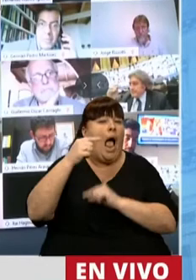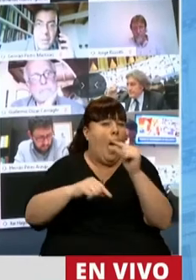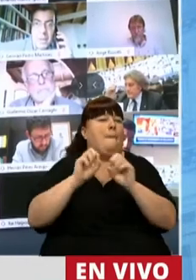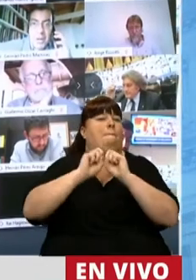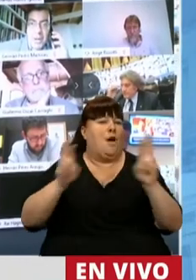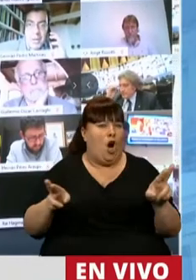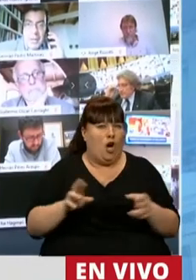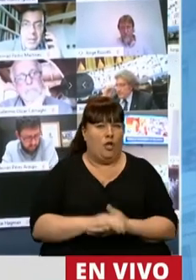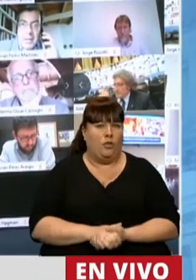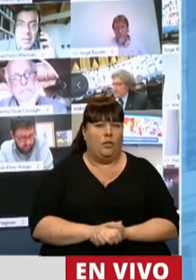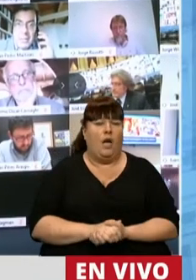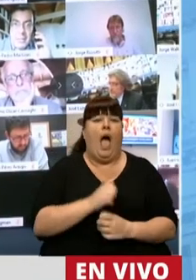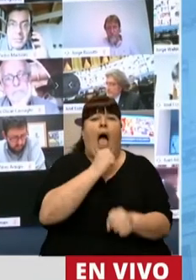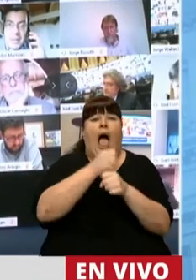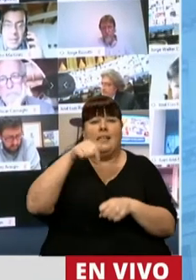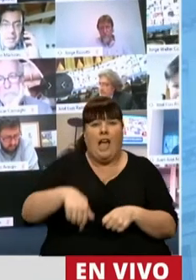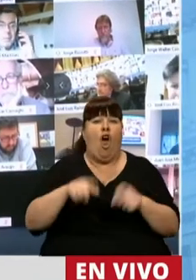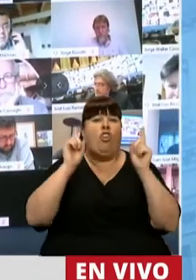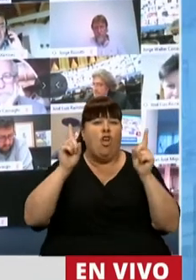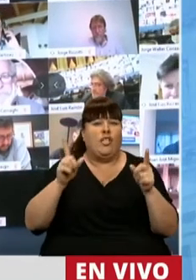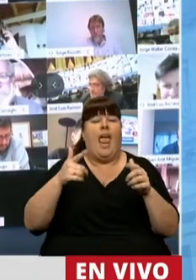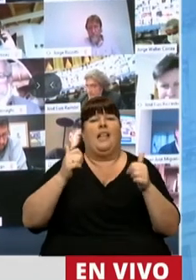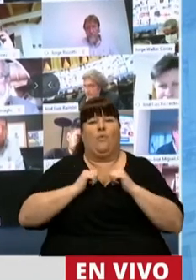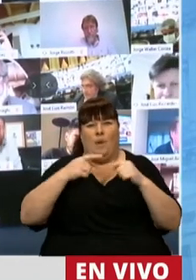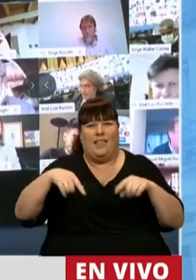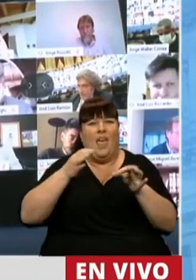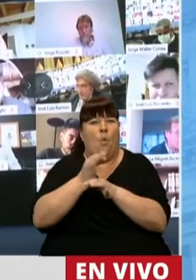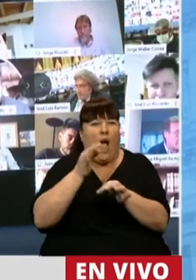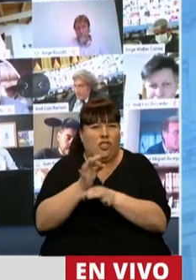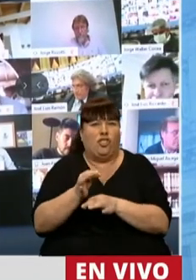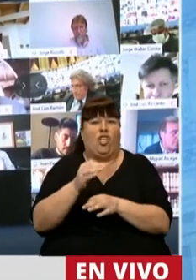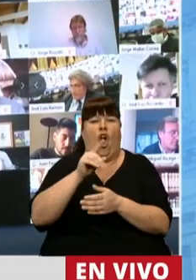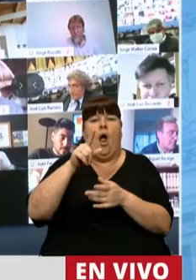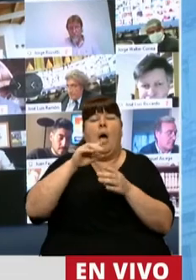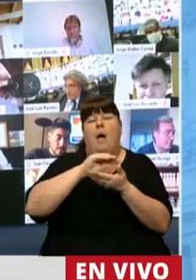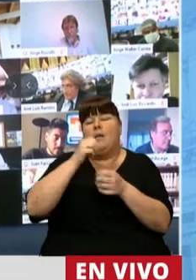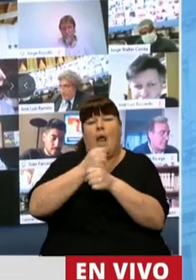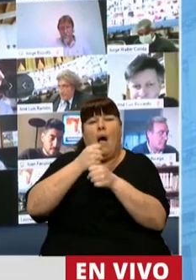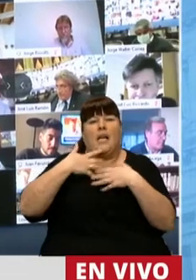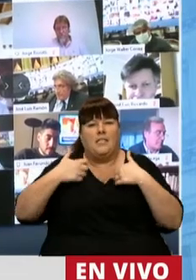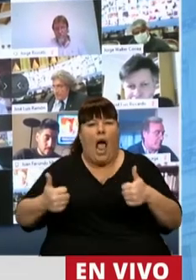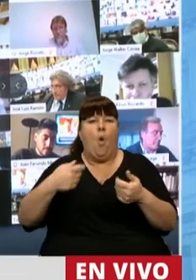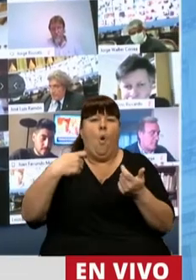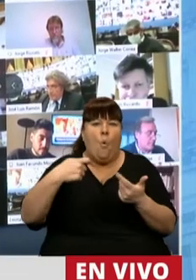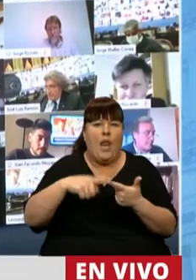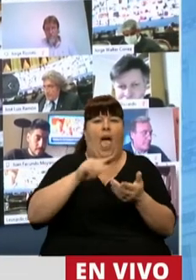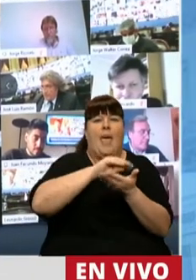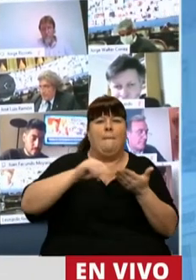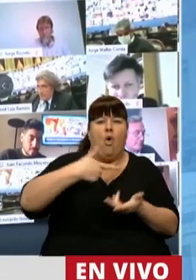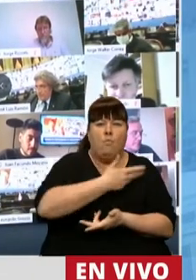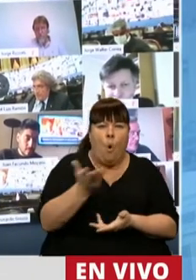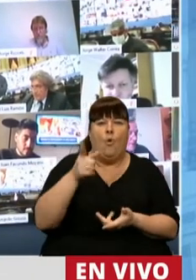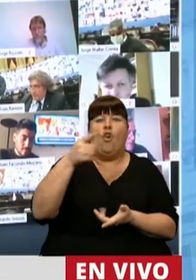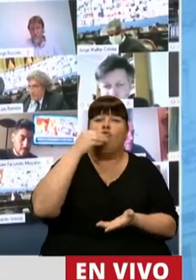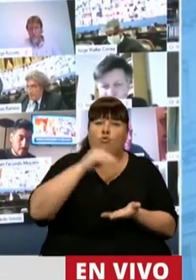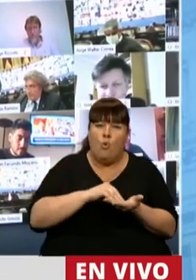seguir escalando. Al día de hoy los docentes, los auxiliares de la educación, el personal de salud, los jubilados, los empleados